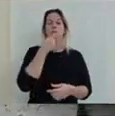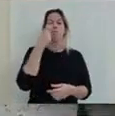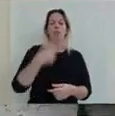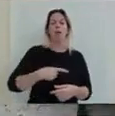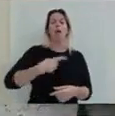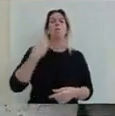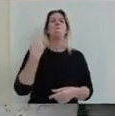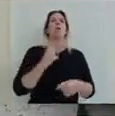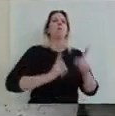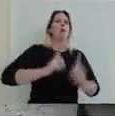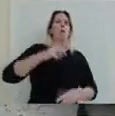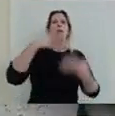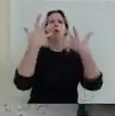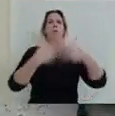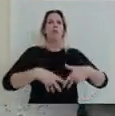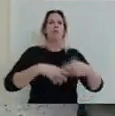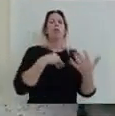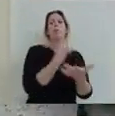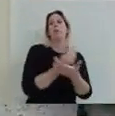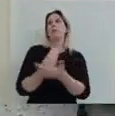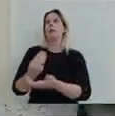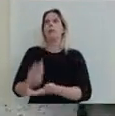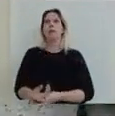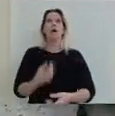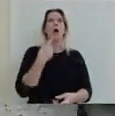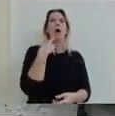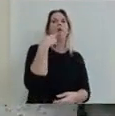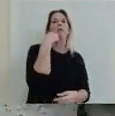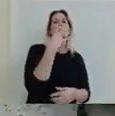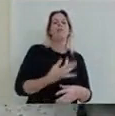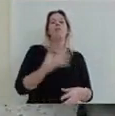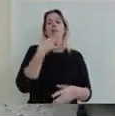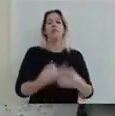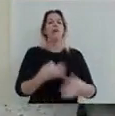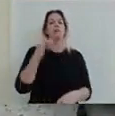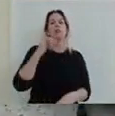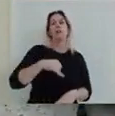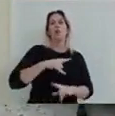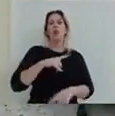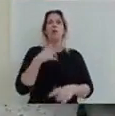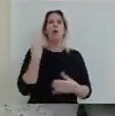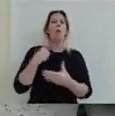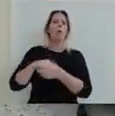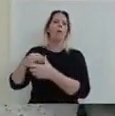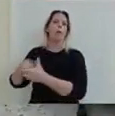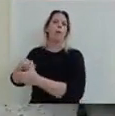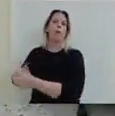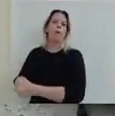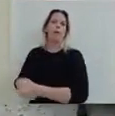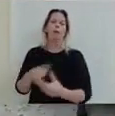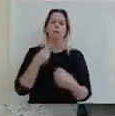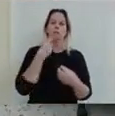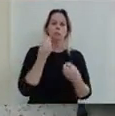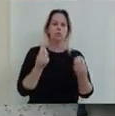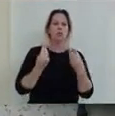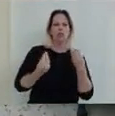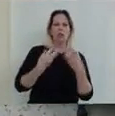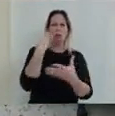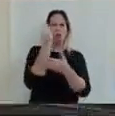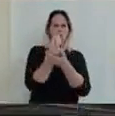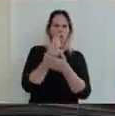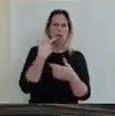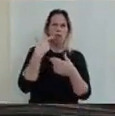ser sometido a votación de si pasa archivo o no antes de ser tratado, me parece que cuál es la función entonces del Consejo